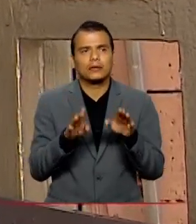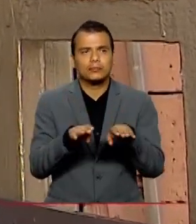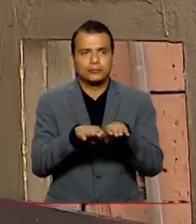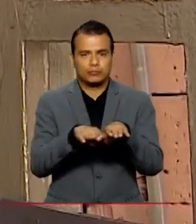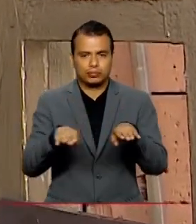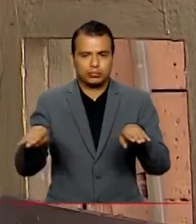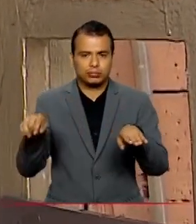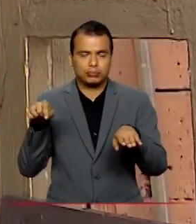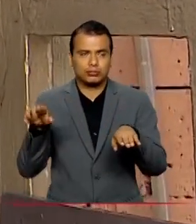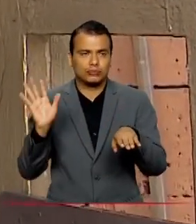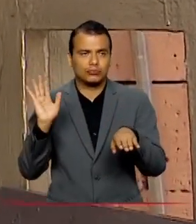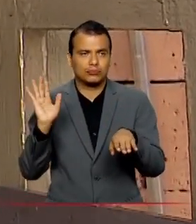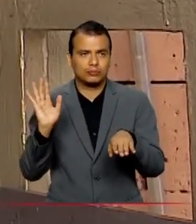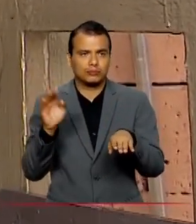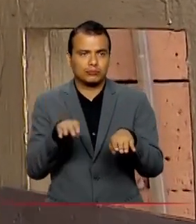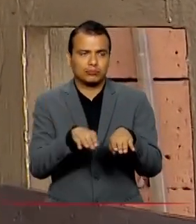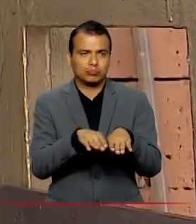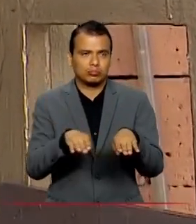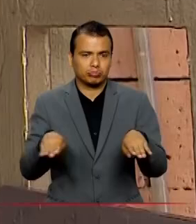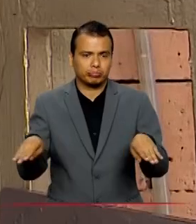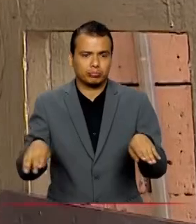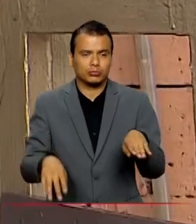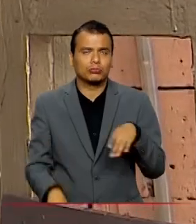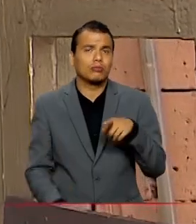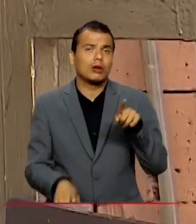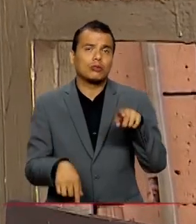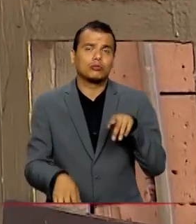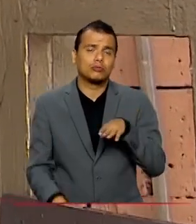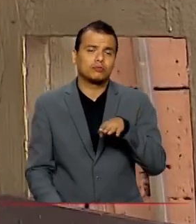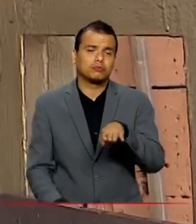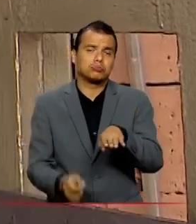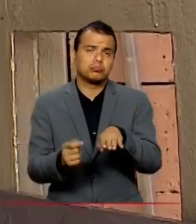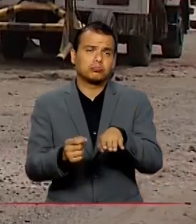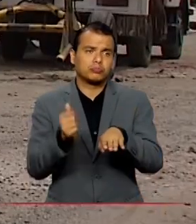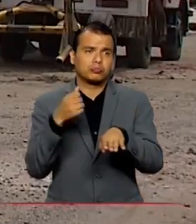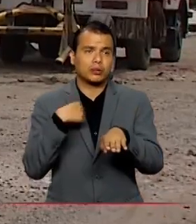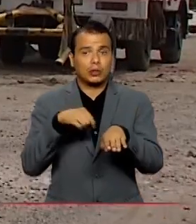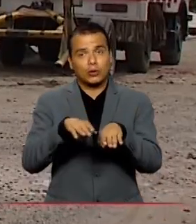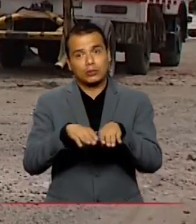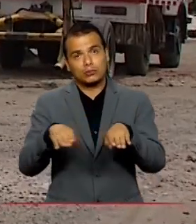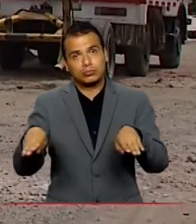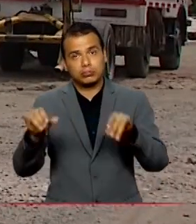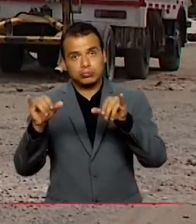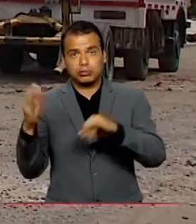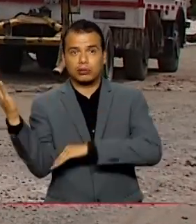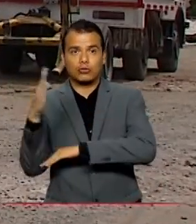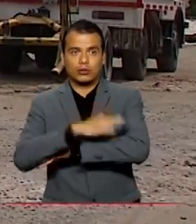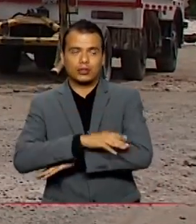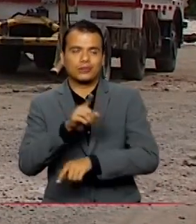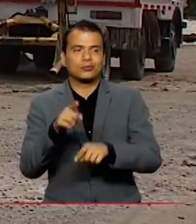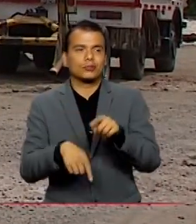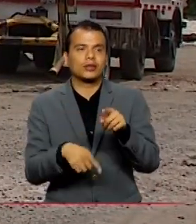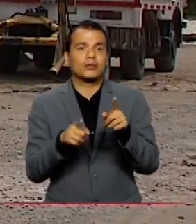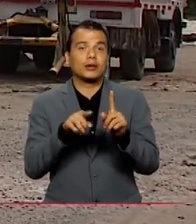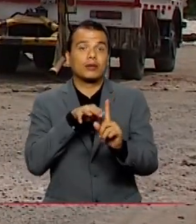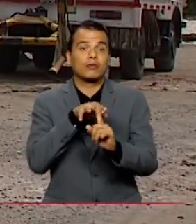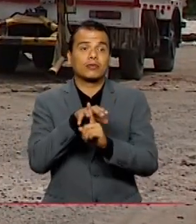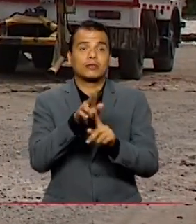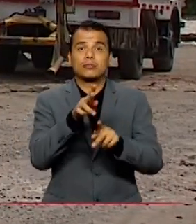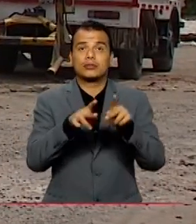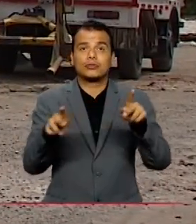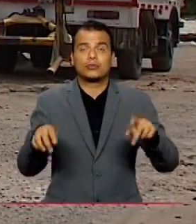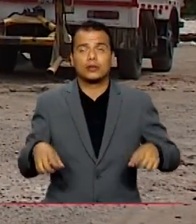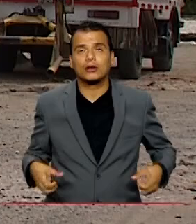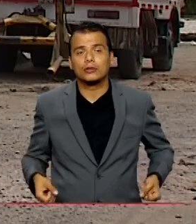es otra. Estacionar es un rato, pero parquear no se puede. Personas con movilidad reducida también podrían